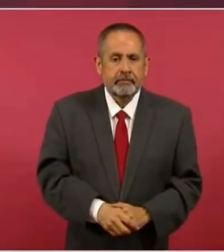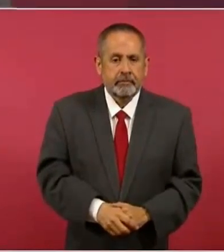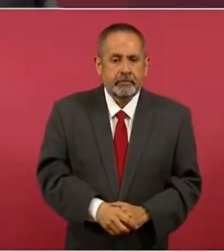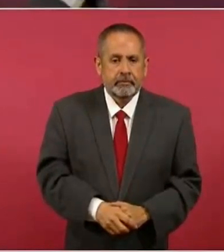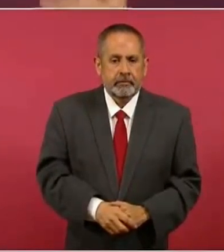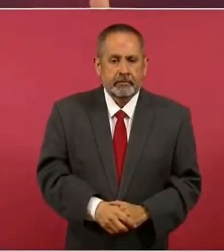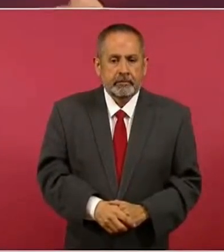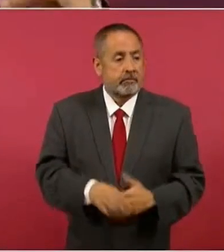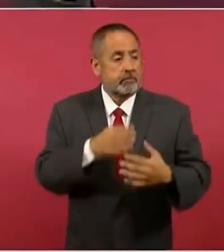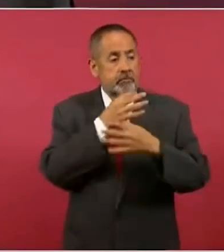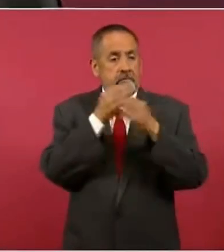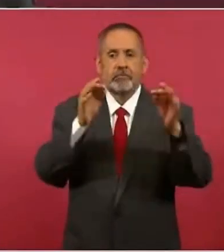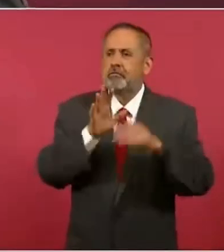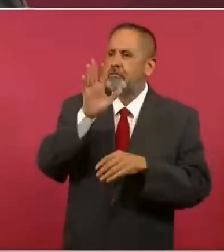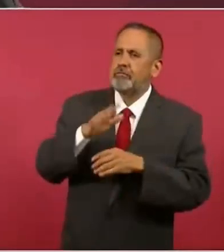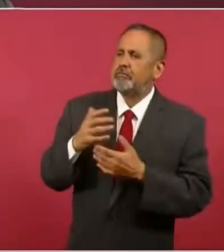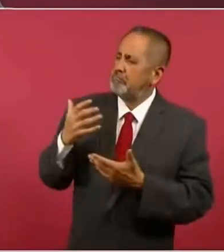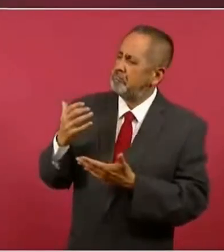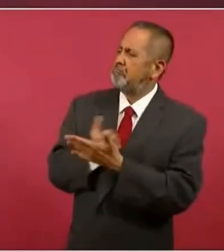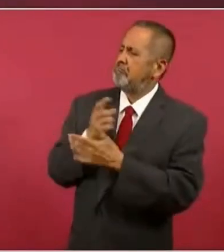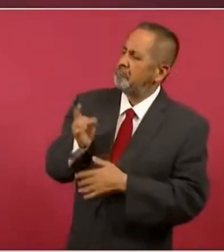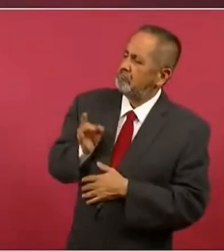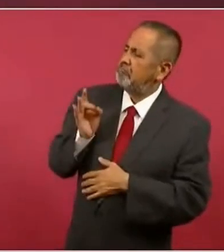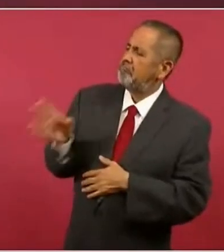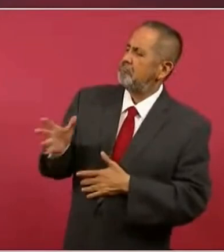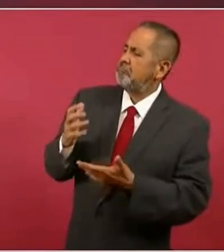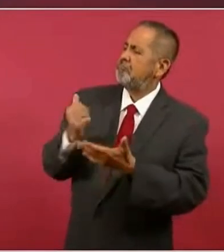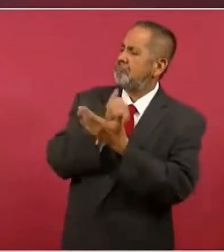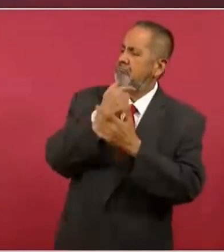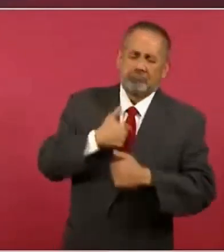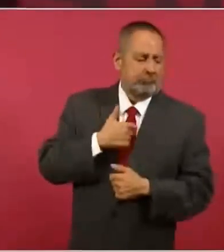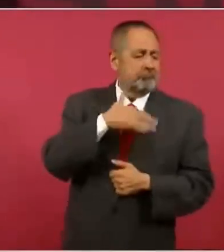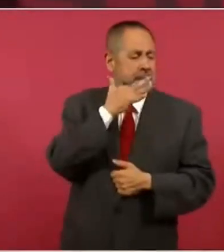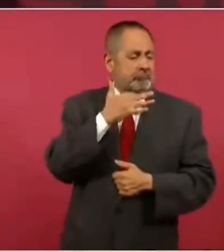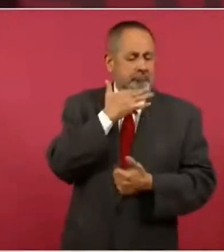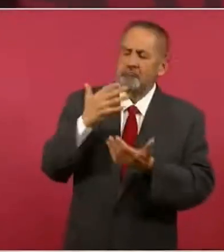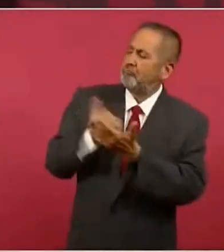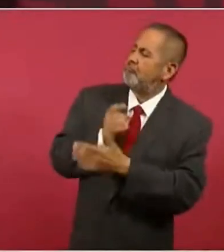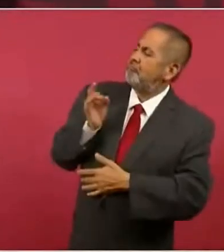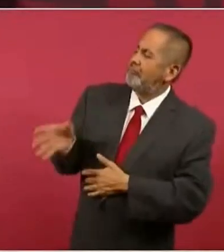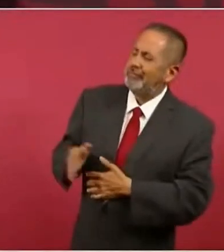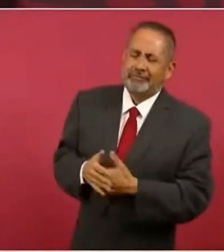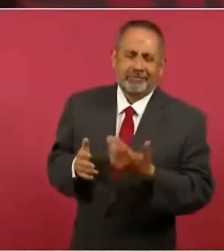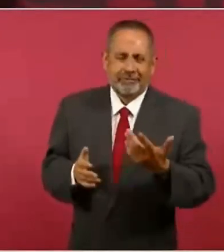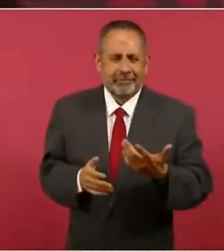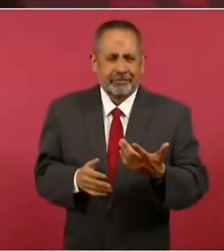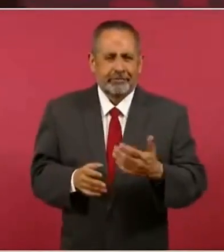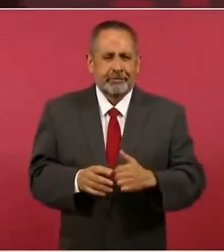pero dándolo como un triunfo O sea la primer derrota